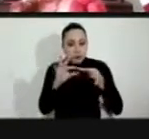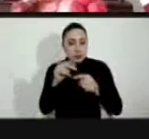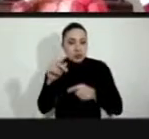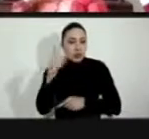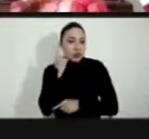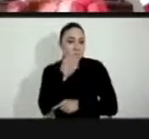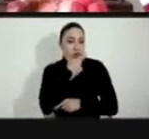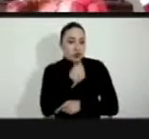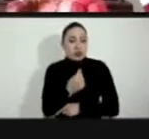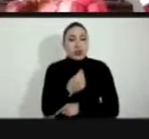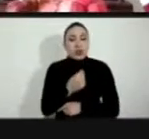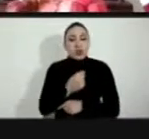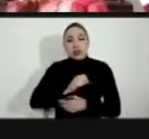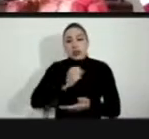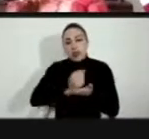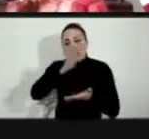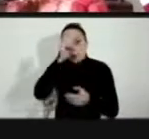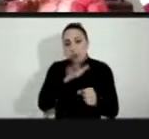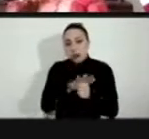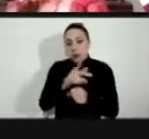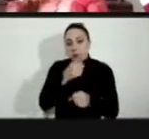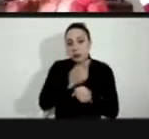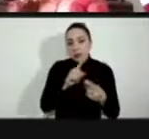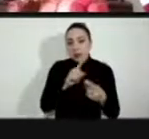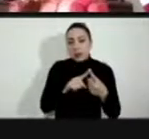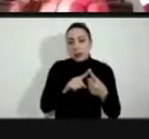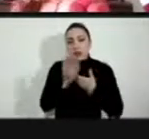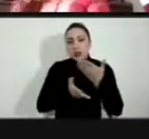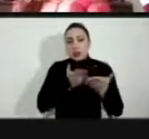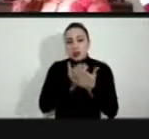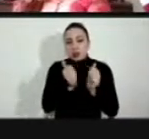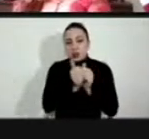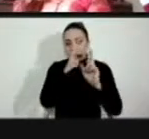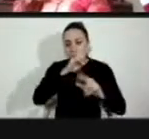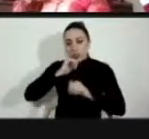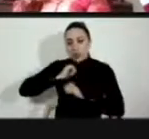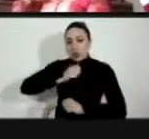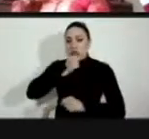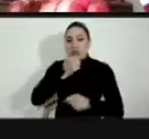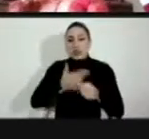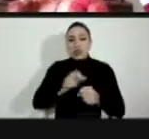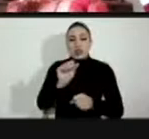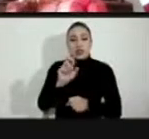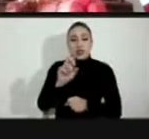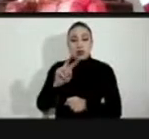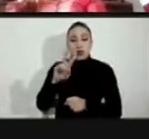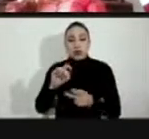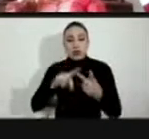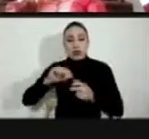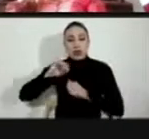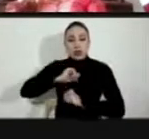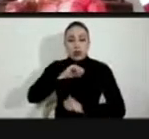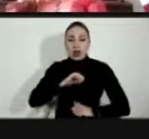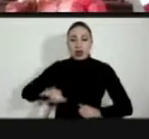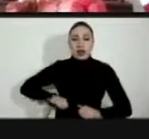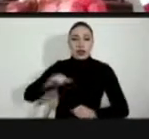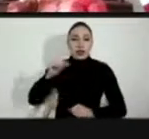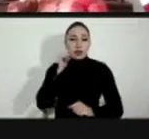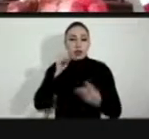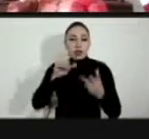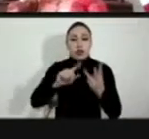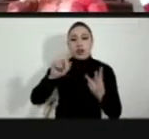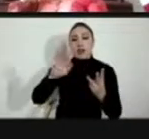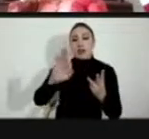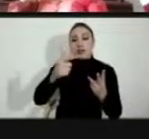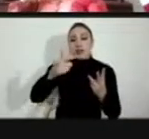siguiente acuerdo. Primero, se solicita a la Secretaría de Desarrollo Urbano y Vivienda, a la Alcaldía de Azcapotzalco y a la Fiscalía General de Justicia, todas de la Ciudad de México,